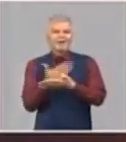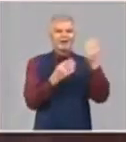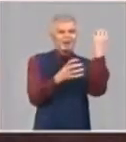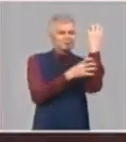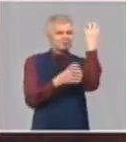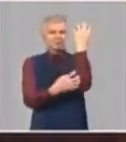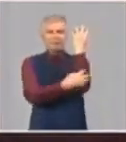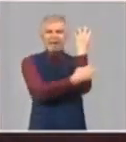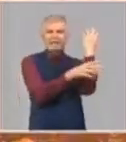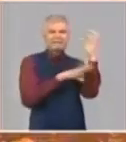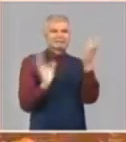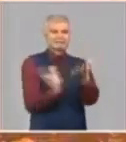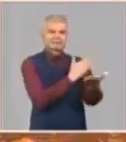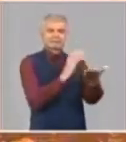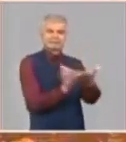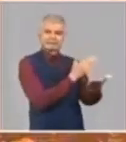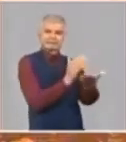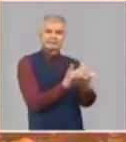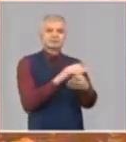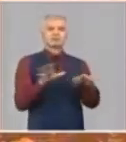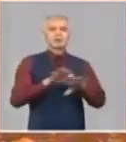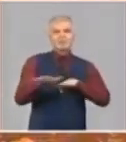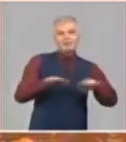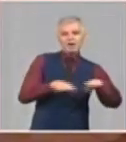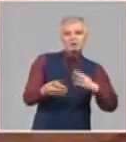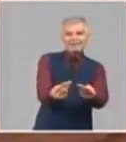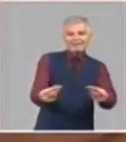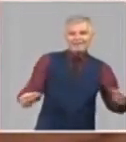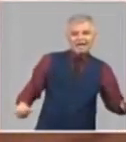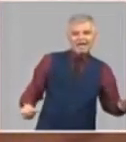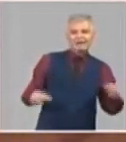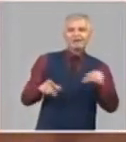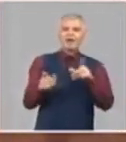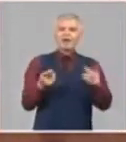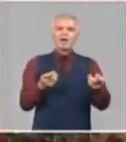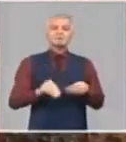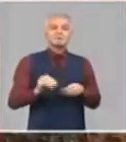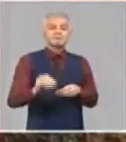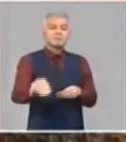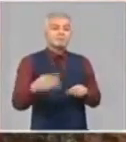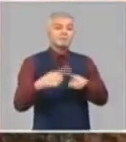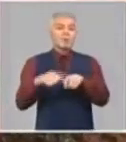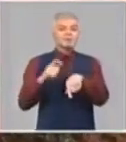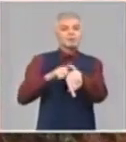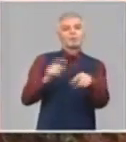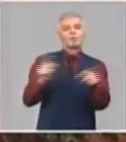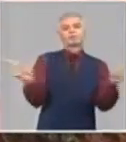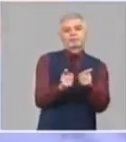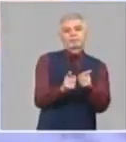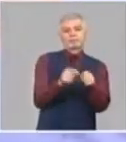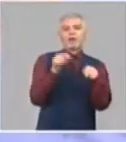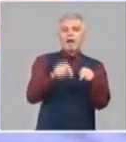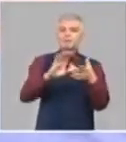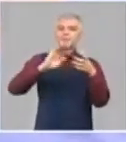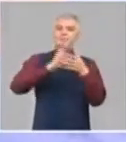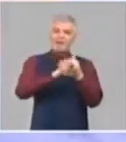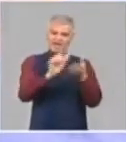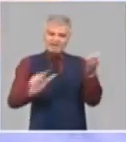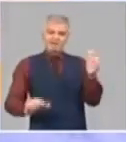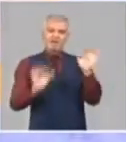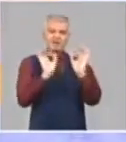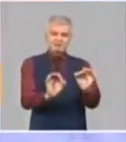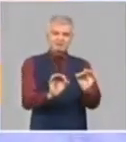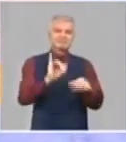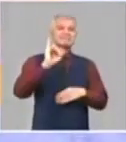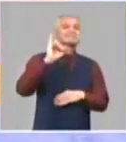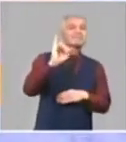tierras para el cultivo de ciclos cortos es una de las acciones que involucran al campesinado mayabequense. Estamos recuperando 6